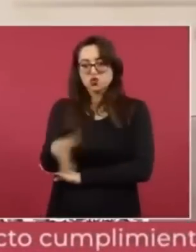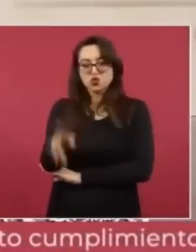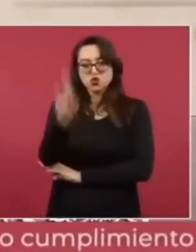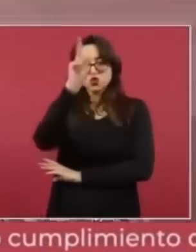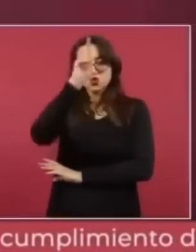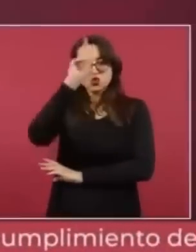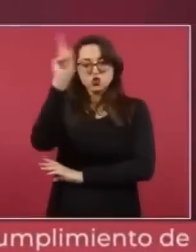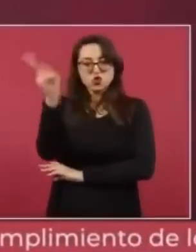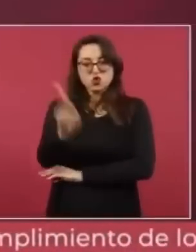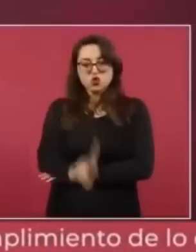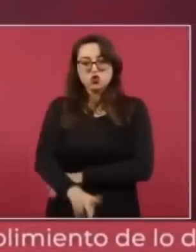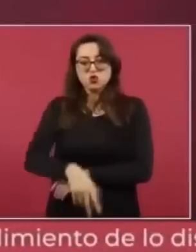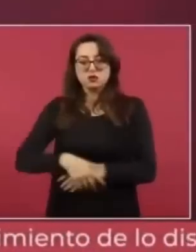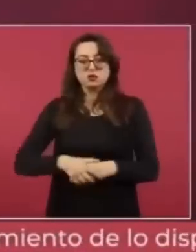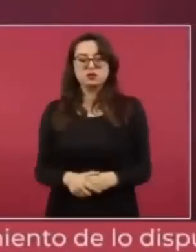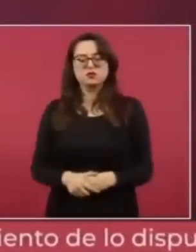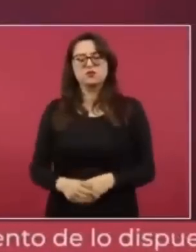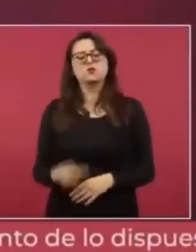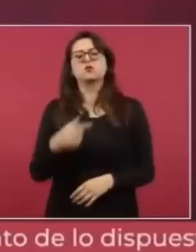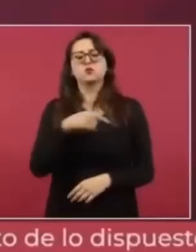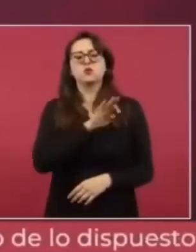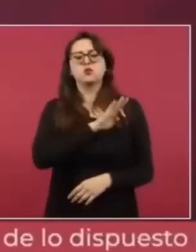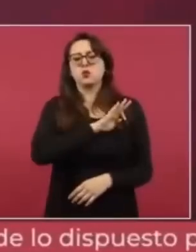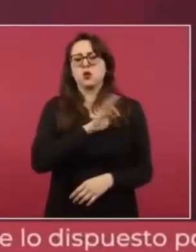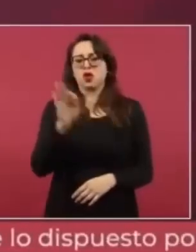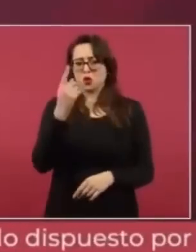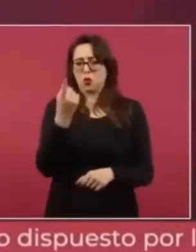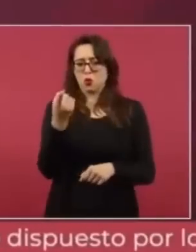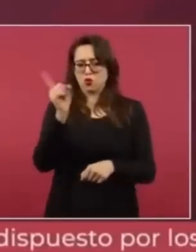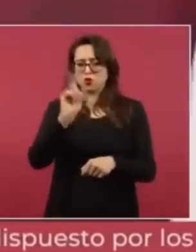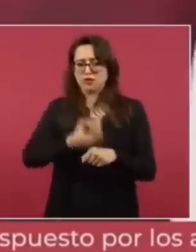Aquí me pasaría todo el día